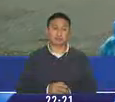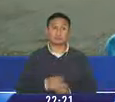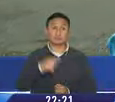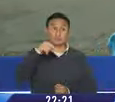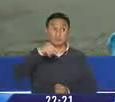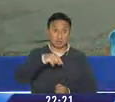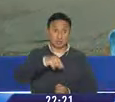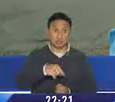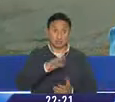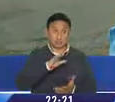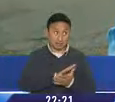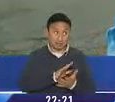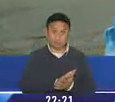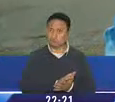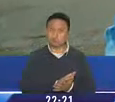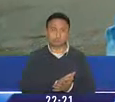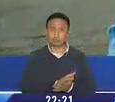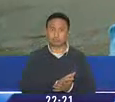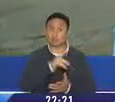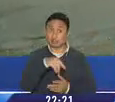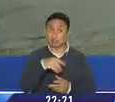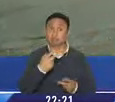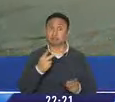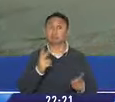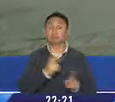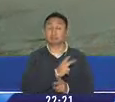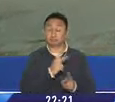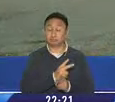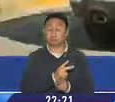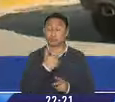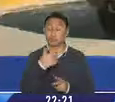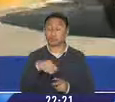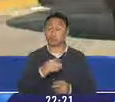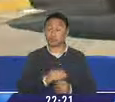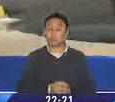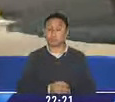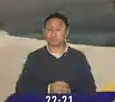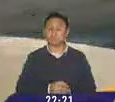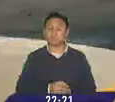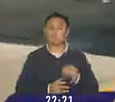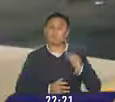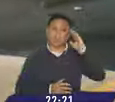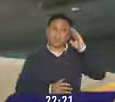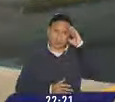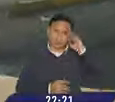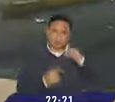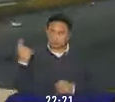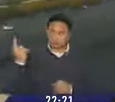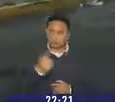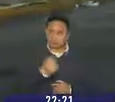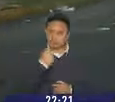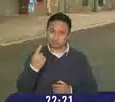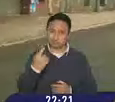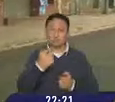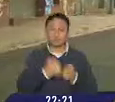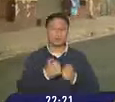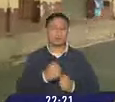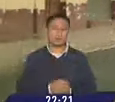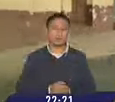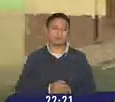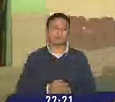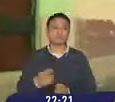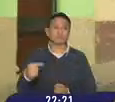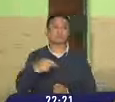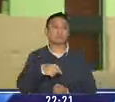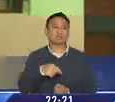parece tranquilo, pero no es tranquilo. Es bien inseguro. La poca presencia policial es uno de los problemas, pues dicen que